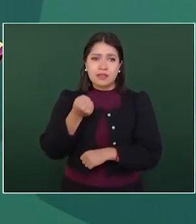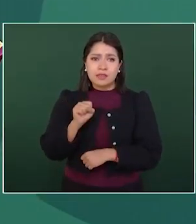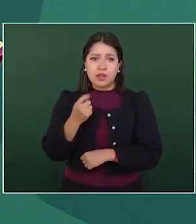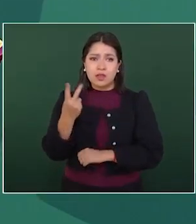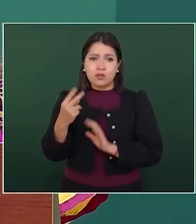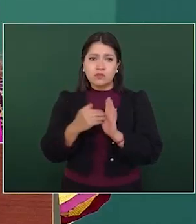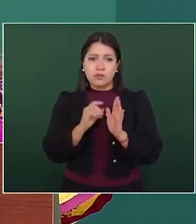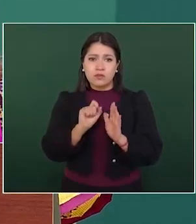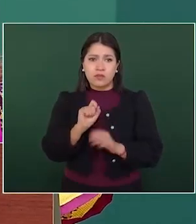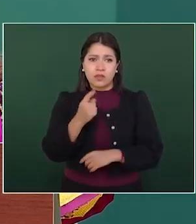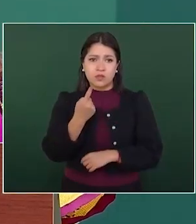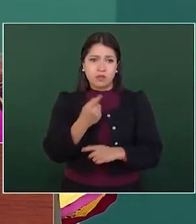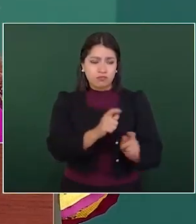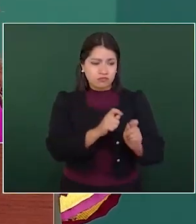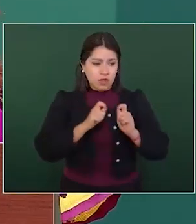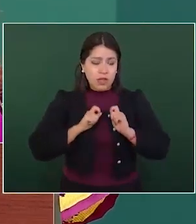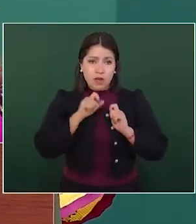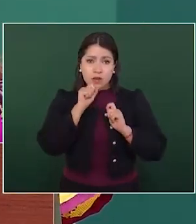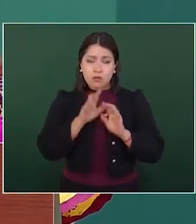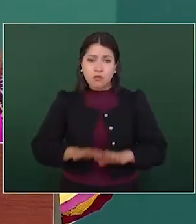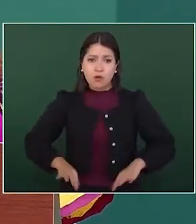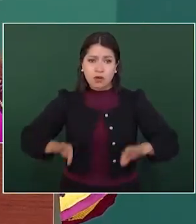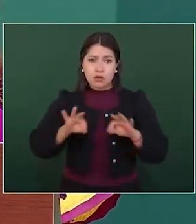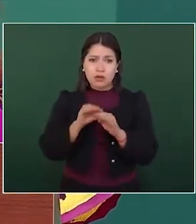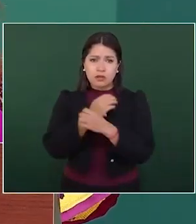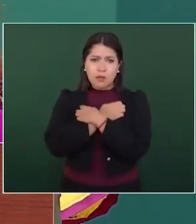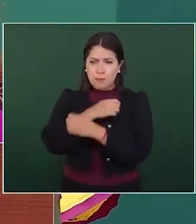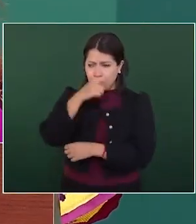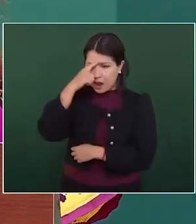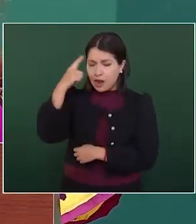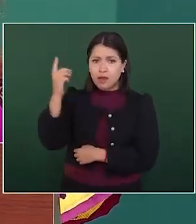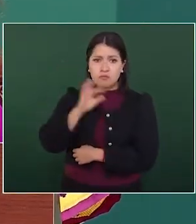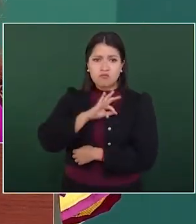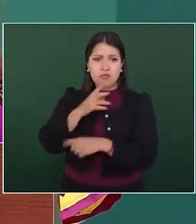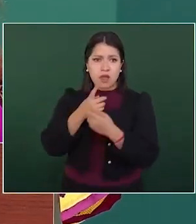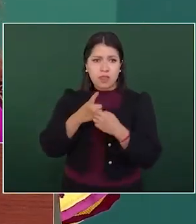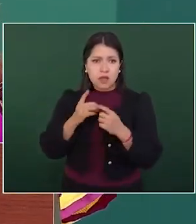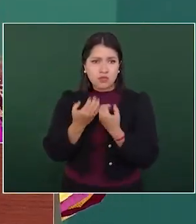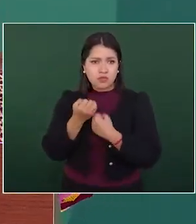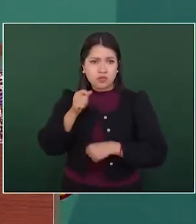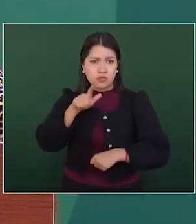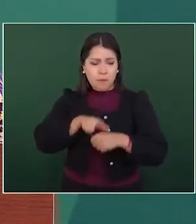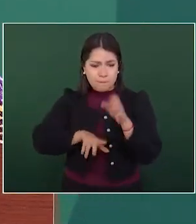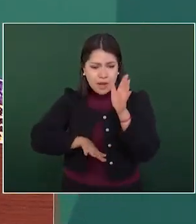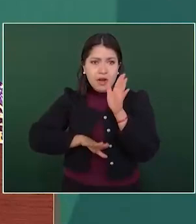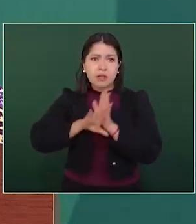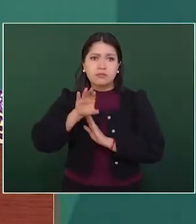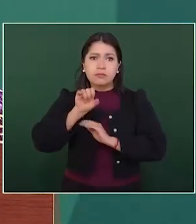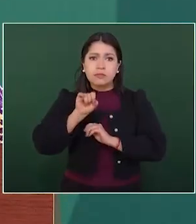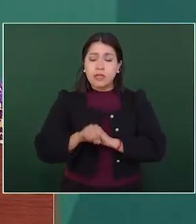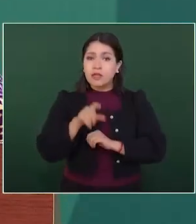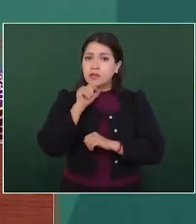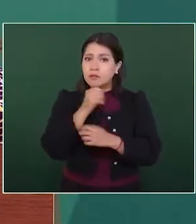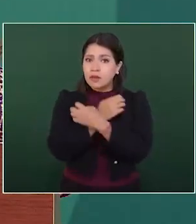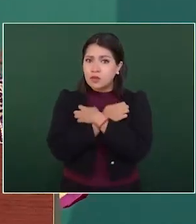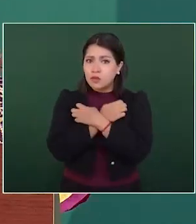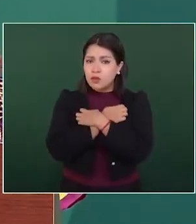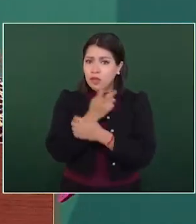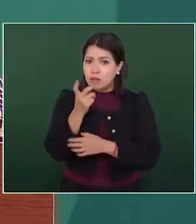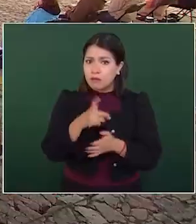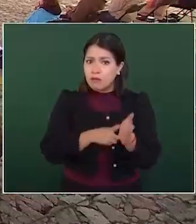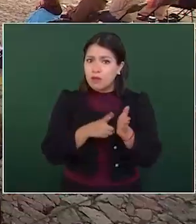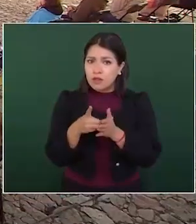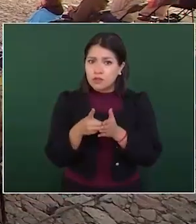la educación como parte fundamental para el progreso y el desarrollo de la sociedad y que la educación es un